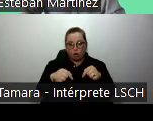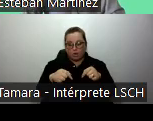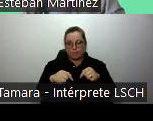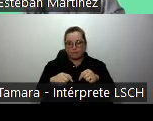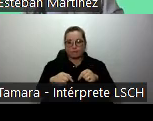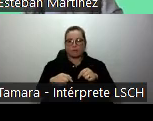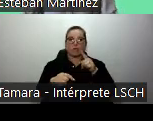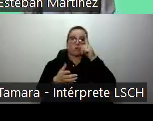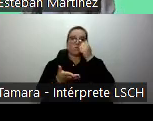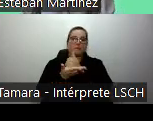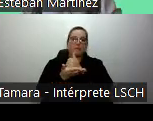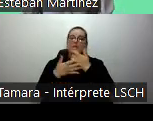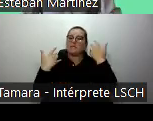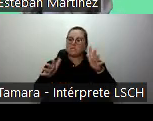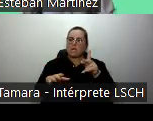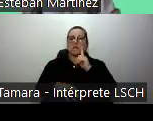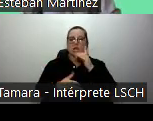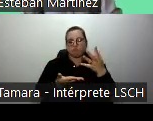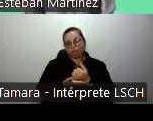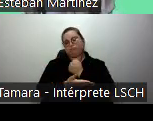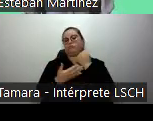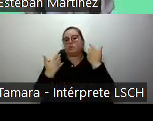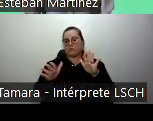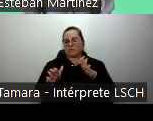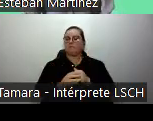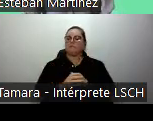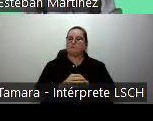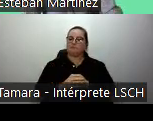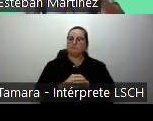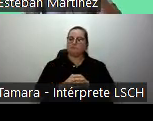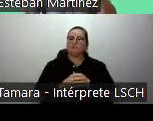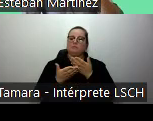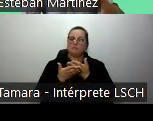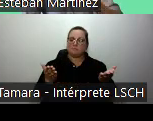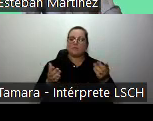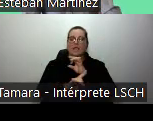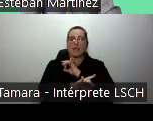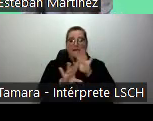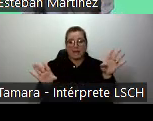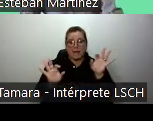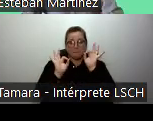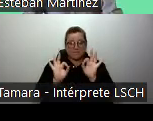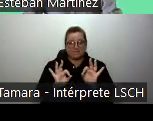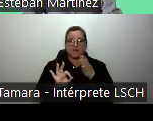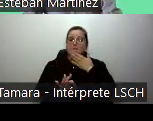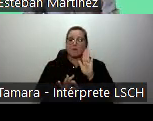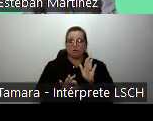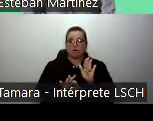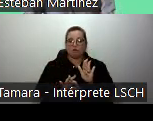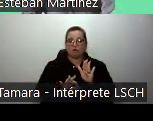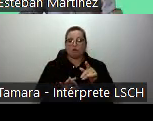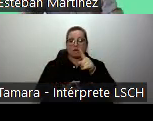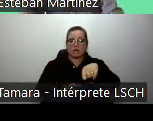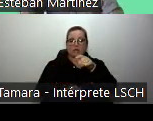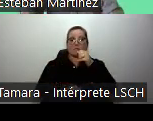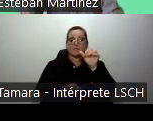en un semestre ya va a estar logrando esta meta y así es como se definen Mientras más claras específicas mejor De hecho acá dicen se